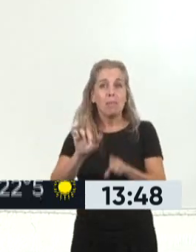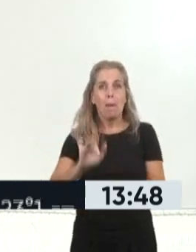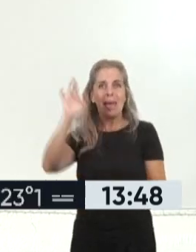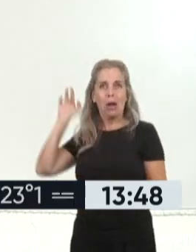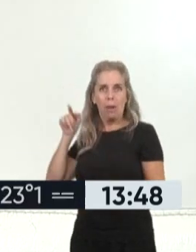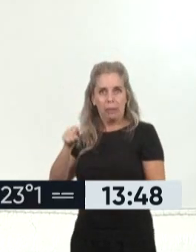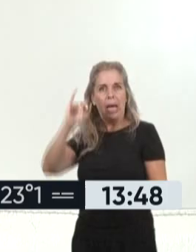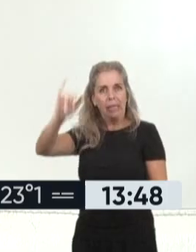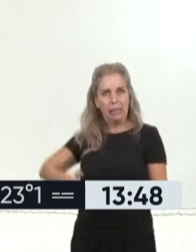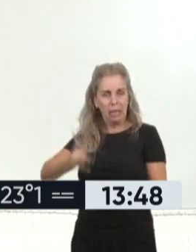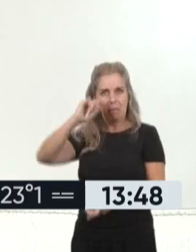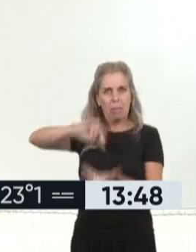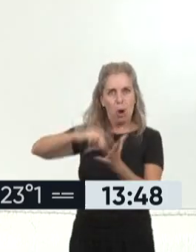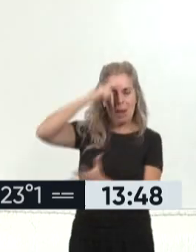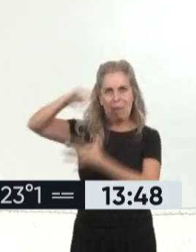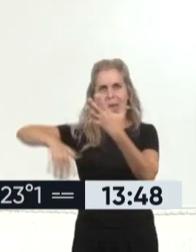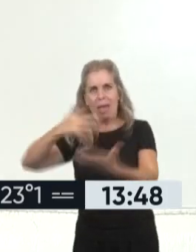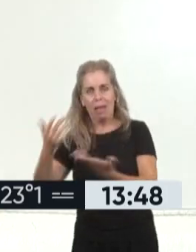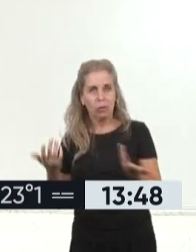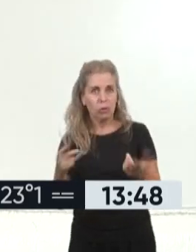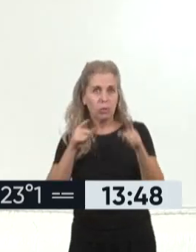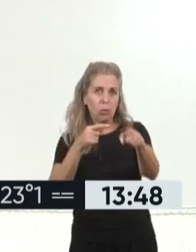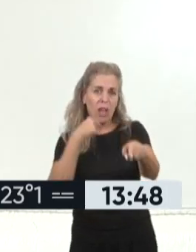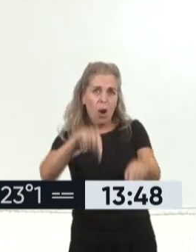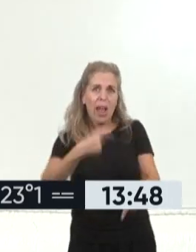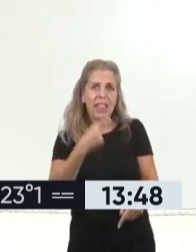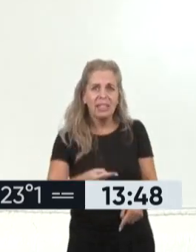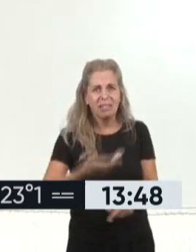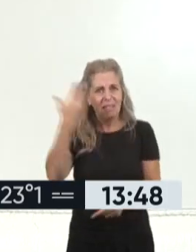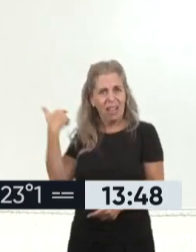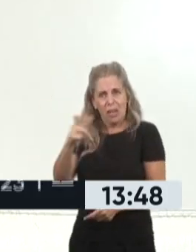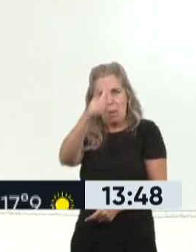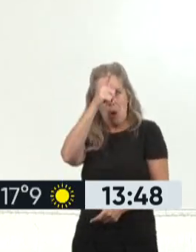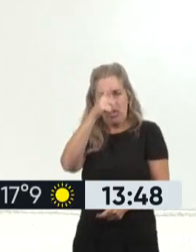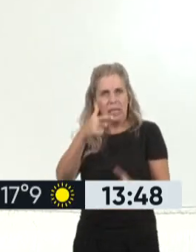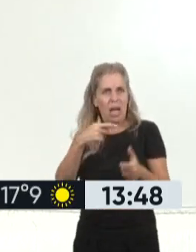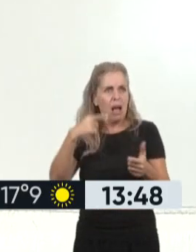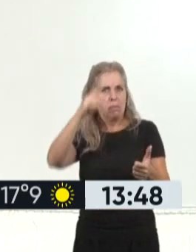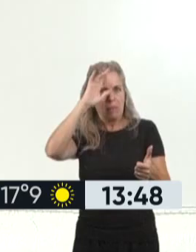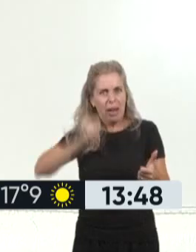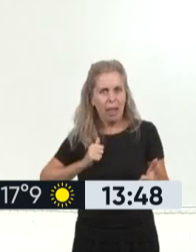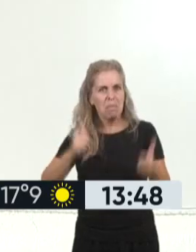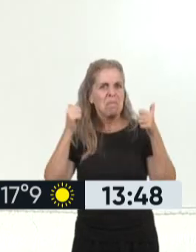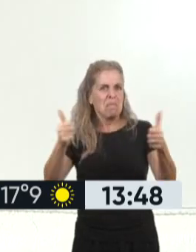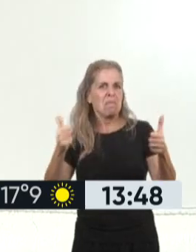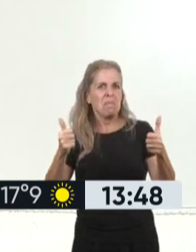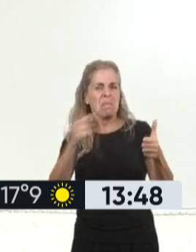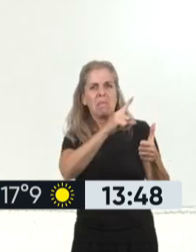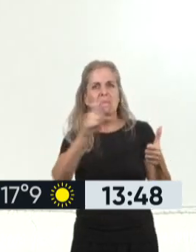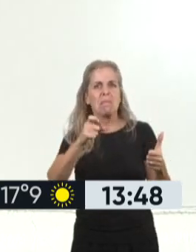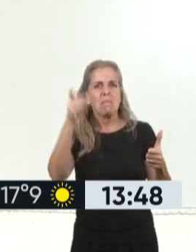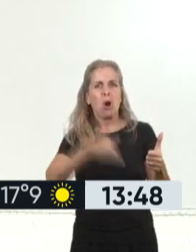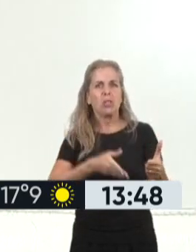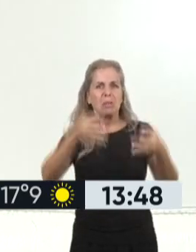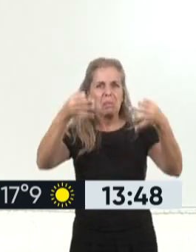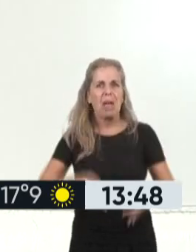pasada. O sea que esta cuestión de decir que el operativo fue un éxito pareciera que no es lo que